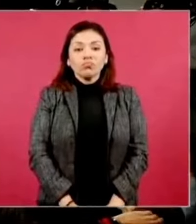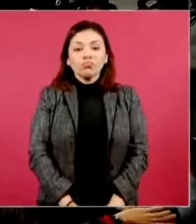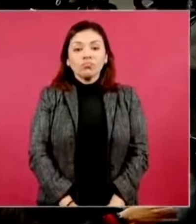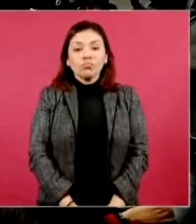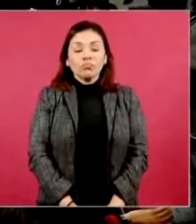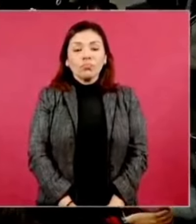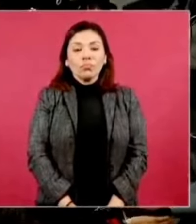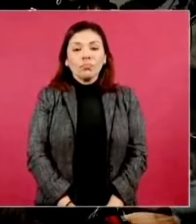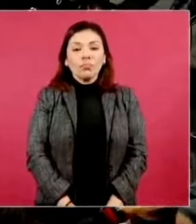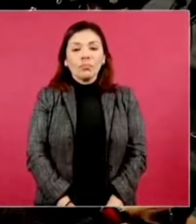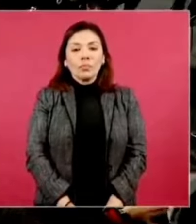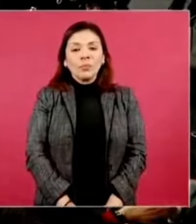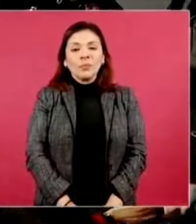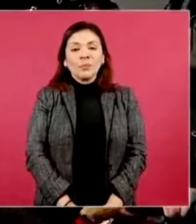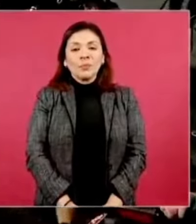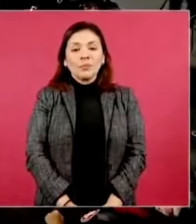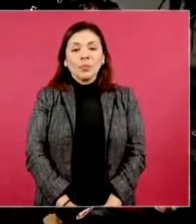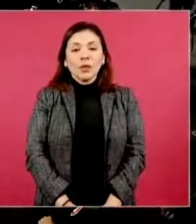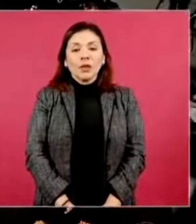Para arriba, ¿sí?